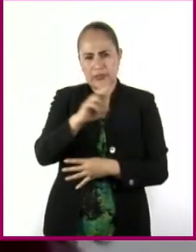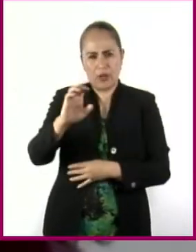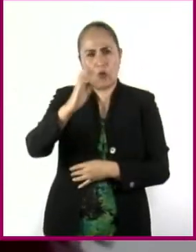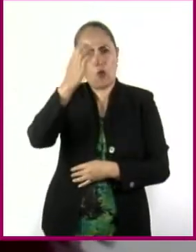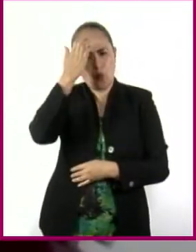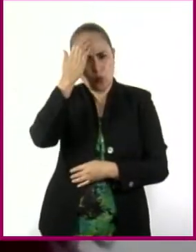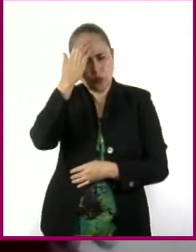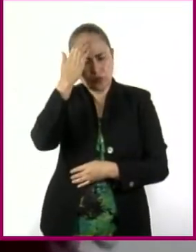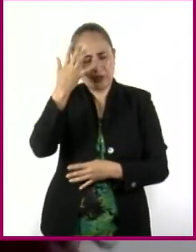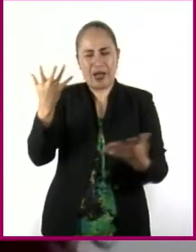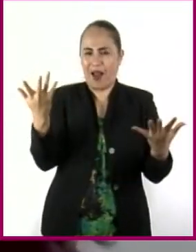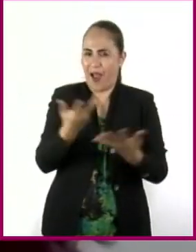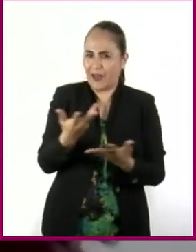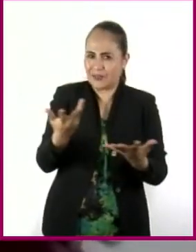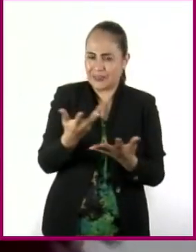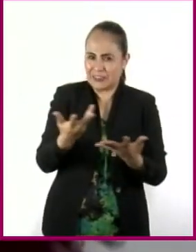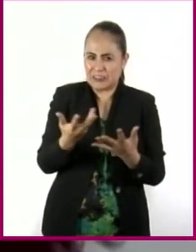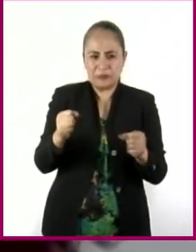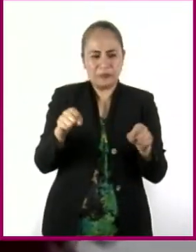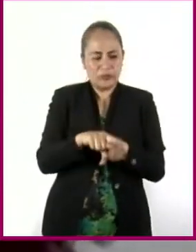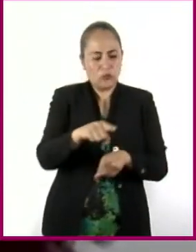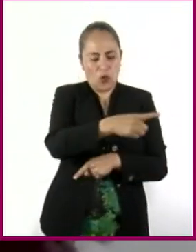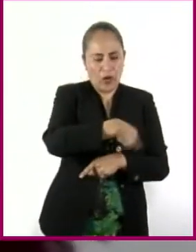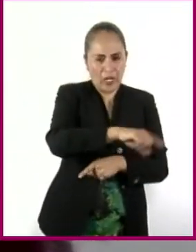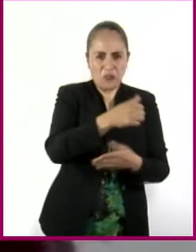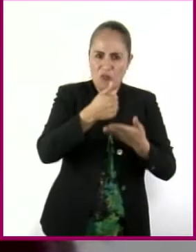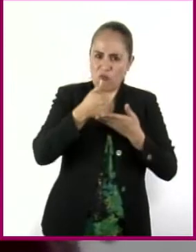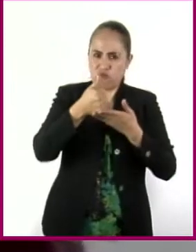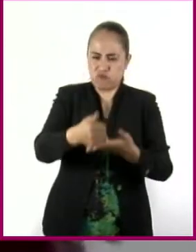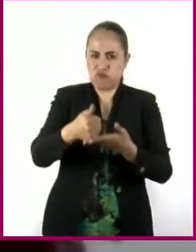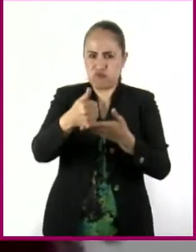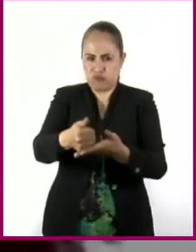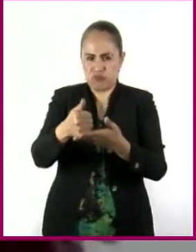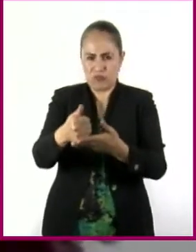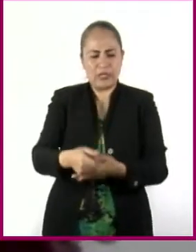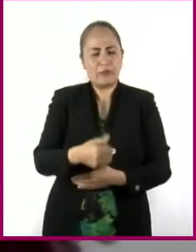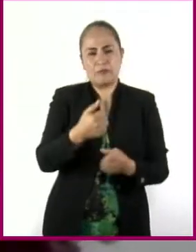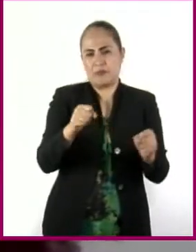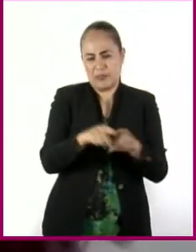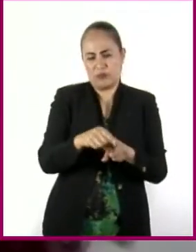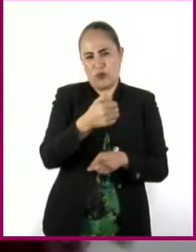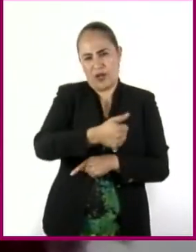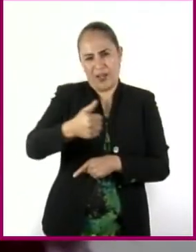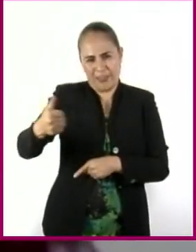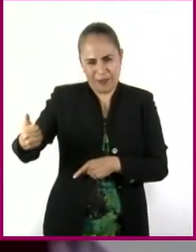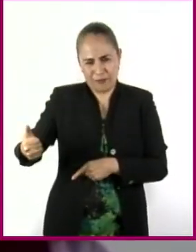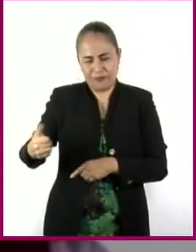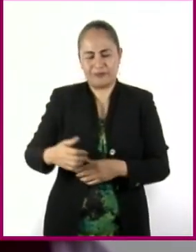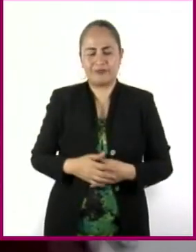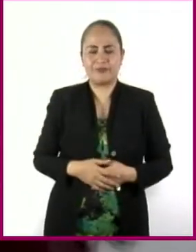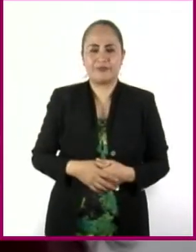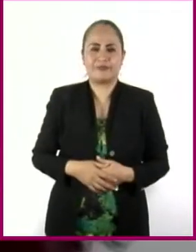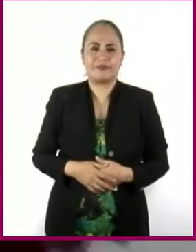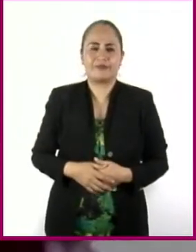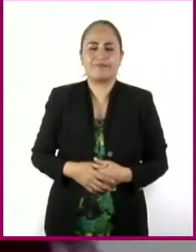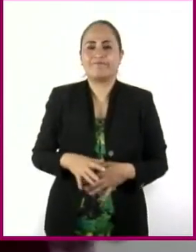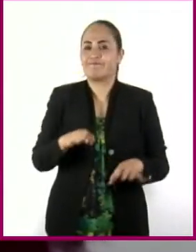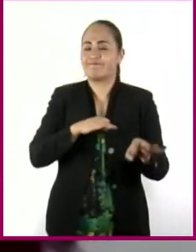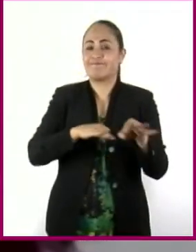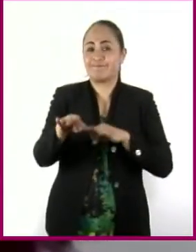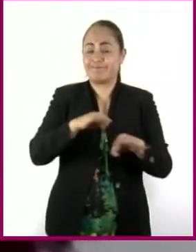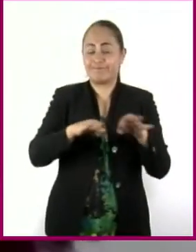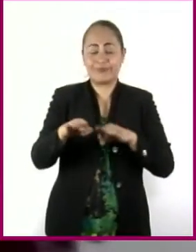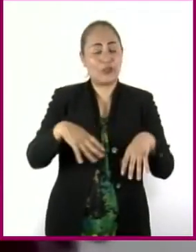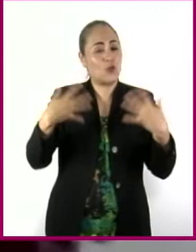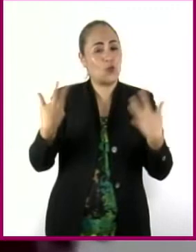esta labor y esta aportación social de todas y todos, ¿no? En ese sentido. Entonces es un trabajo muy